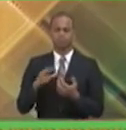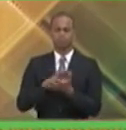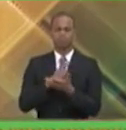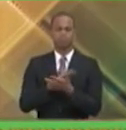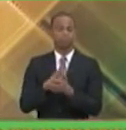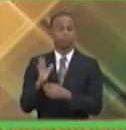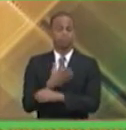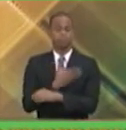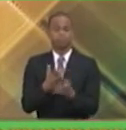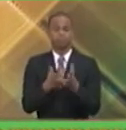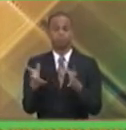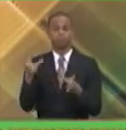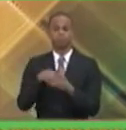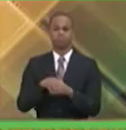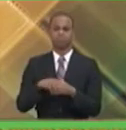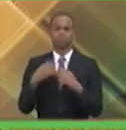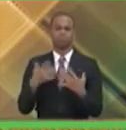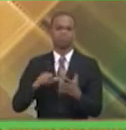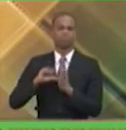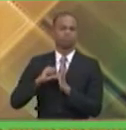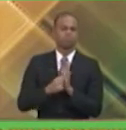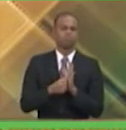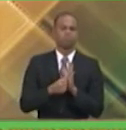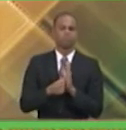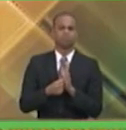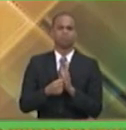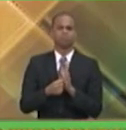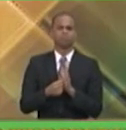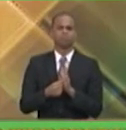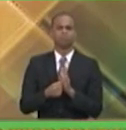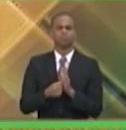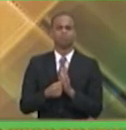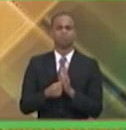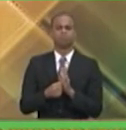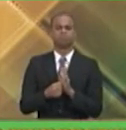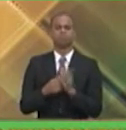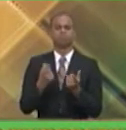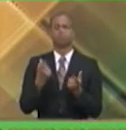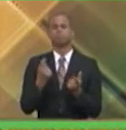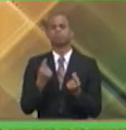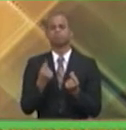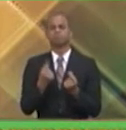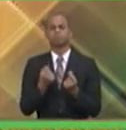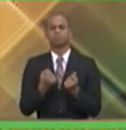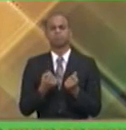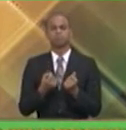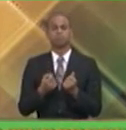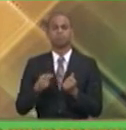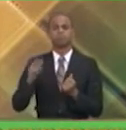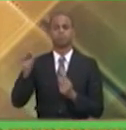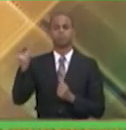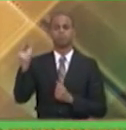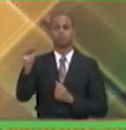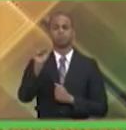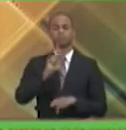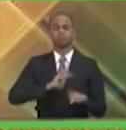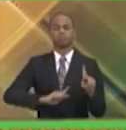Inclusiva, hemos hecho hincapié en incrementar las personas que se